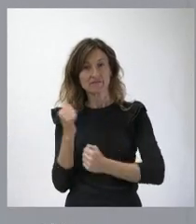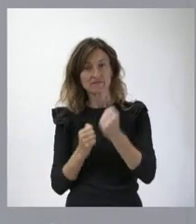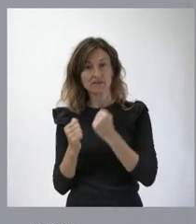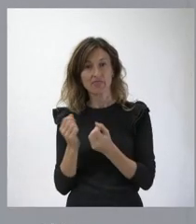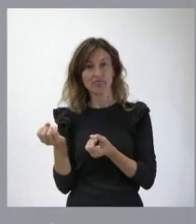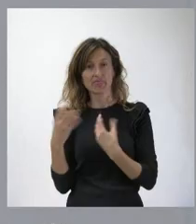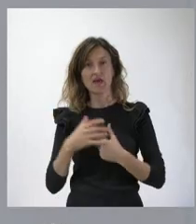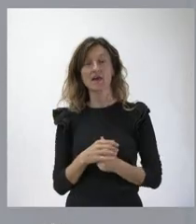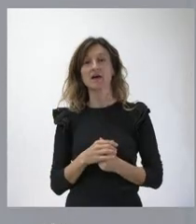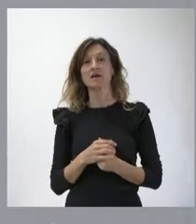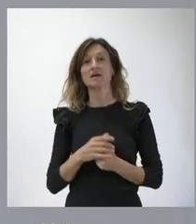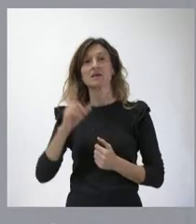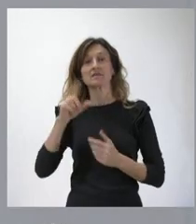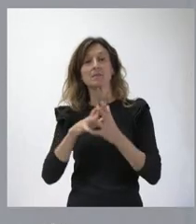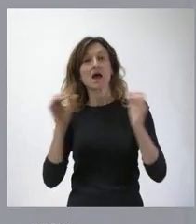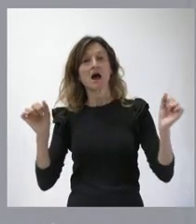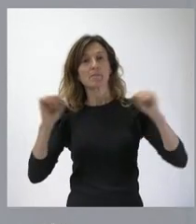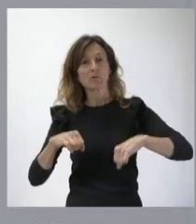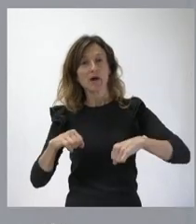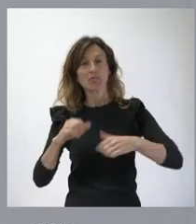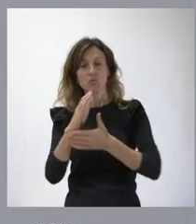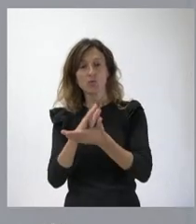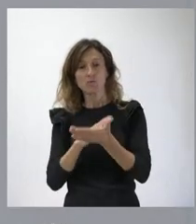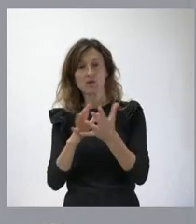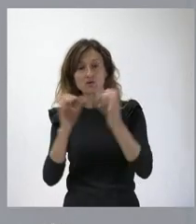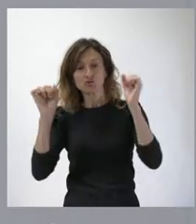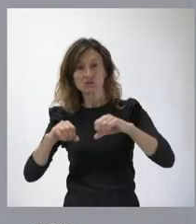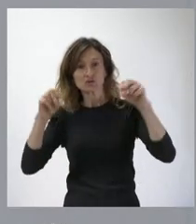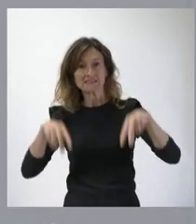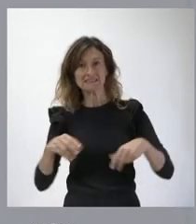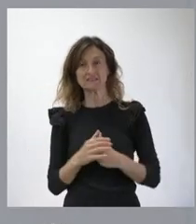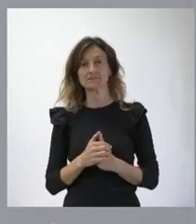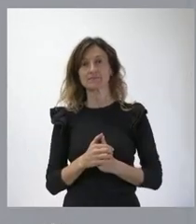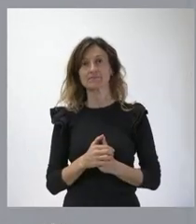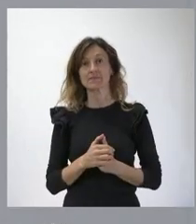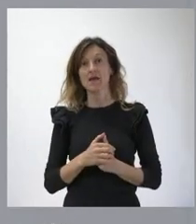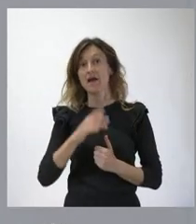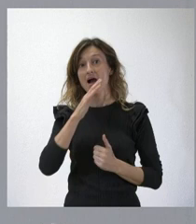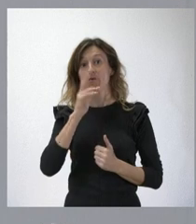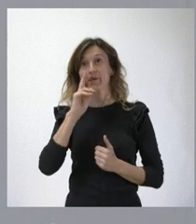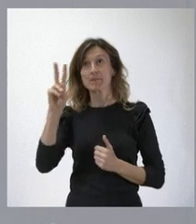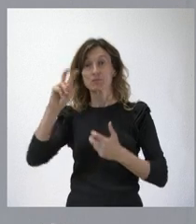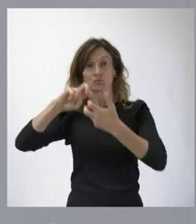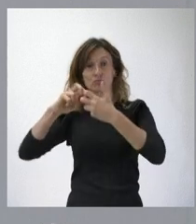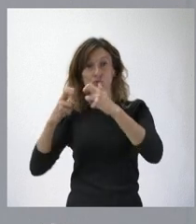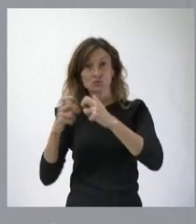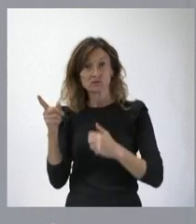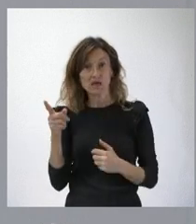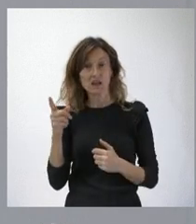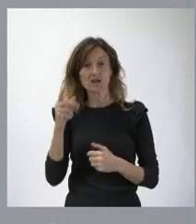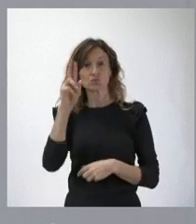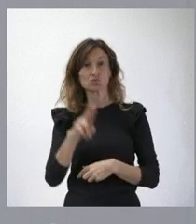se ha aprobado sin consenso de las comunidades autónomas y ahora vemos Que en Bruselas o en